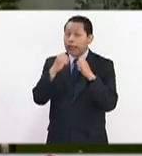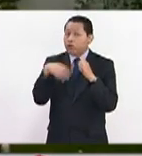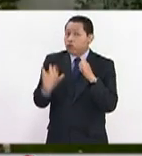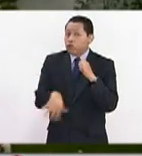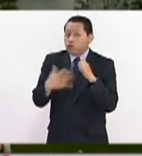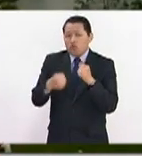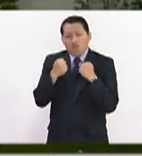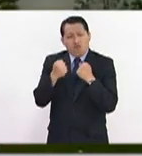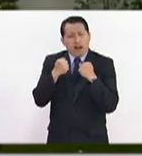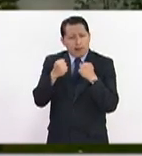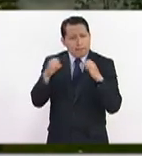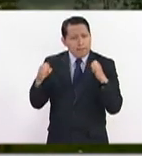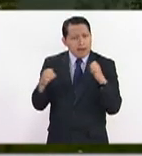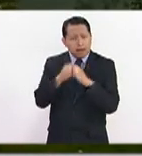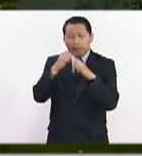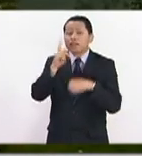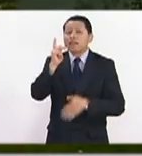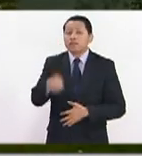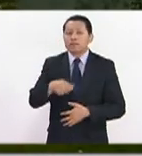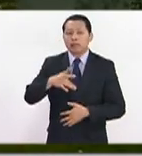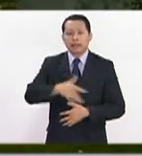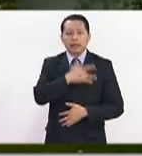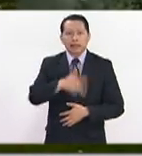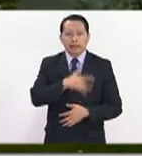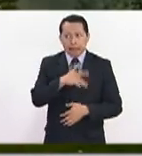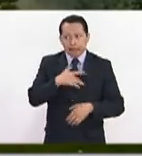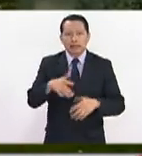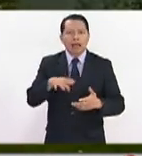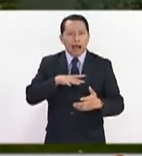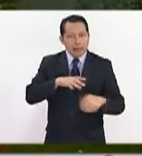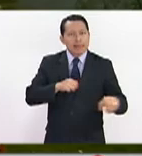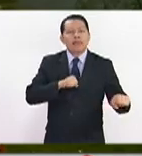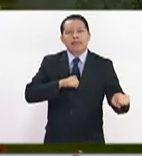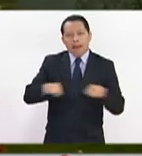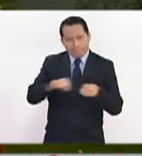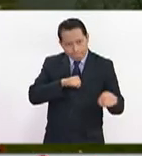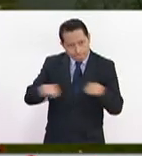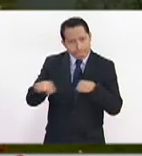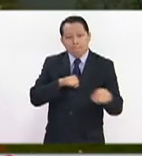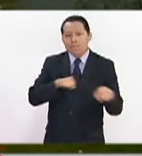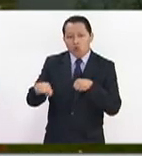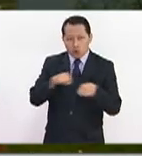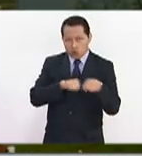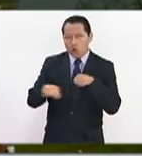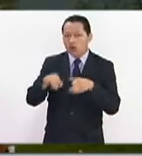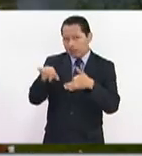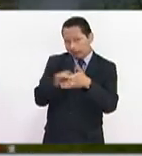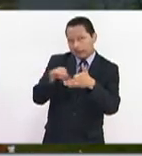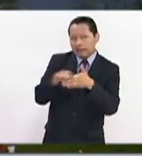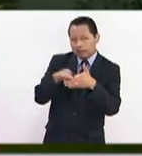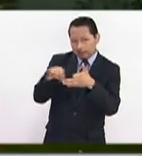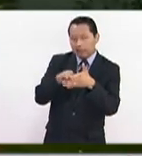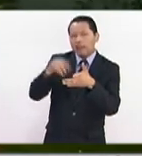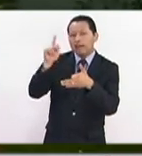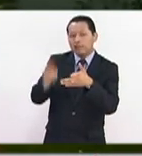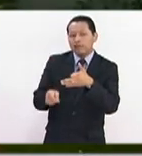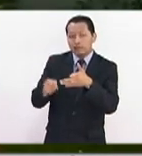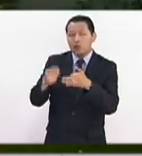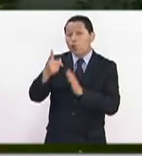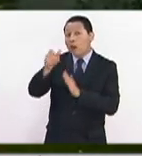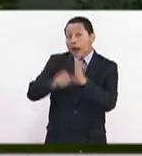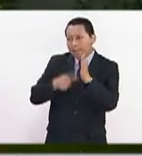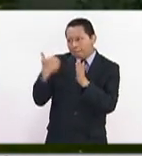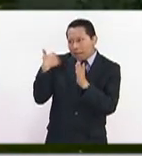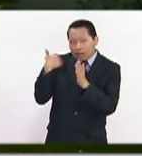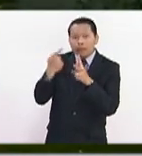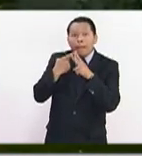alto y agregaron que se han sentido temblores permanentes en el monte Agung, que se despertó el mes pasado y